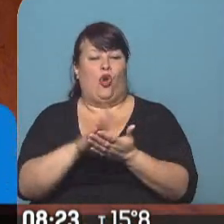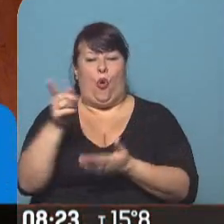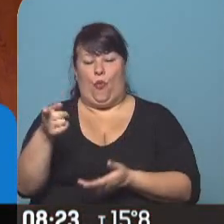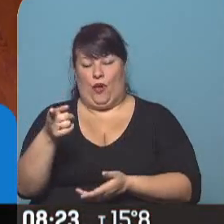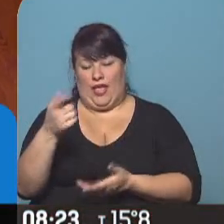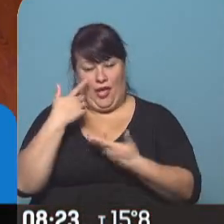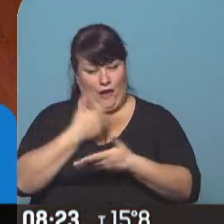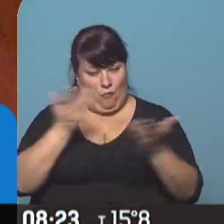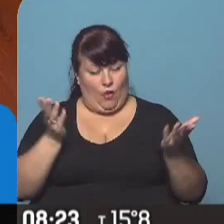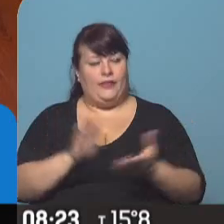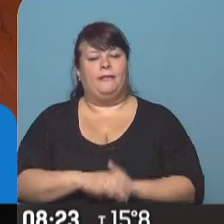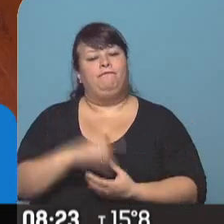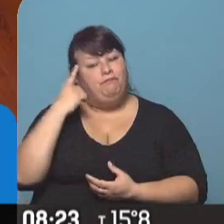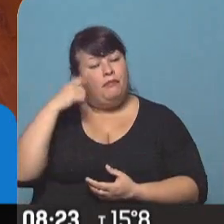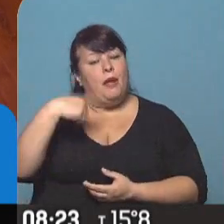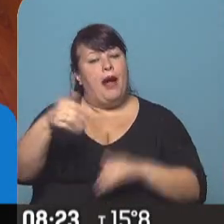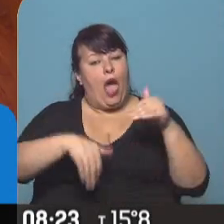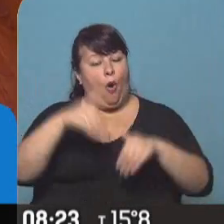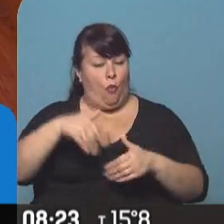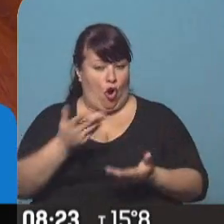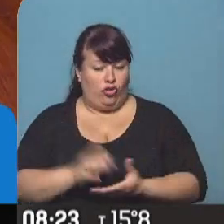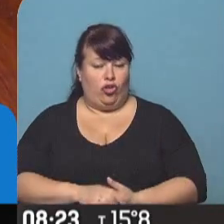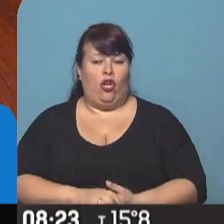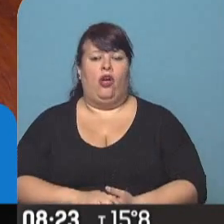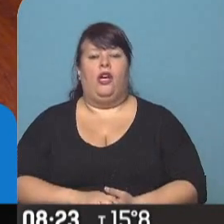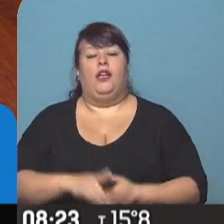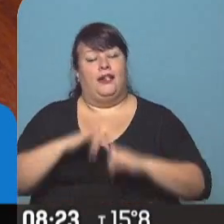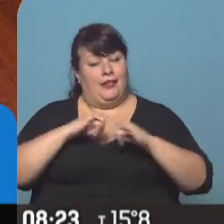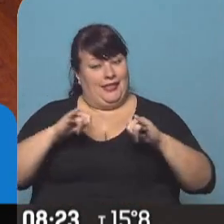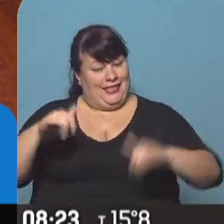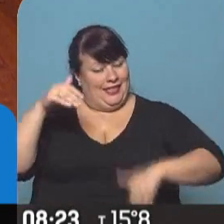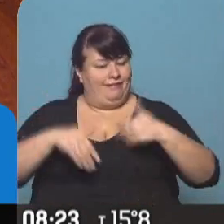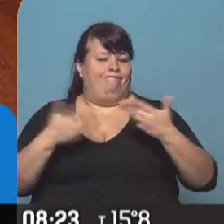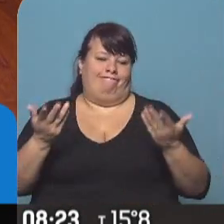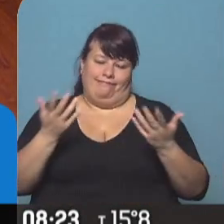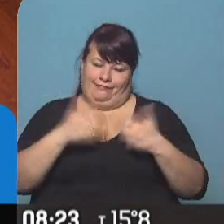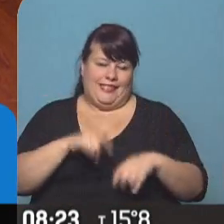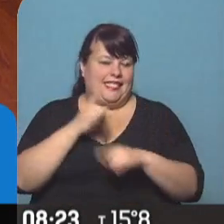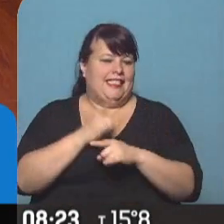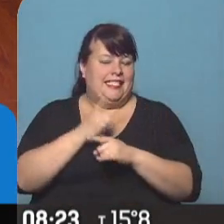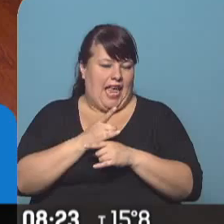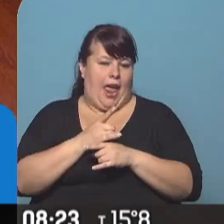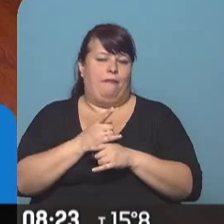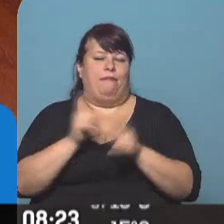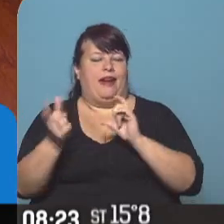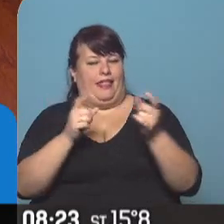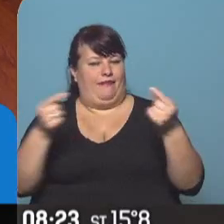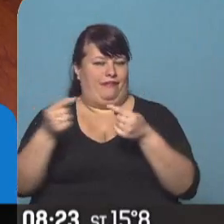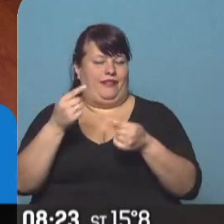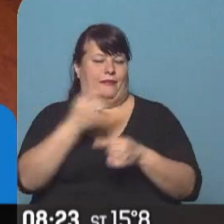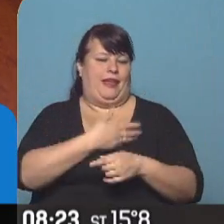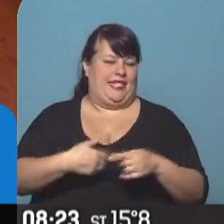estamos compartiendo no pensando en las legislativas y en una campaña electoral que lógicamente siempre tiene alguna diferencia con una